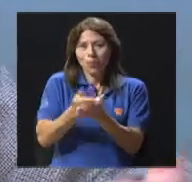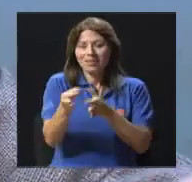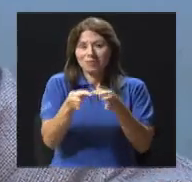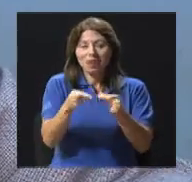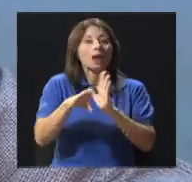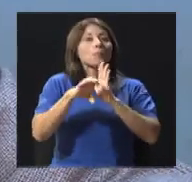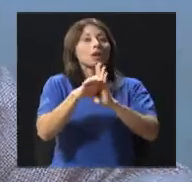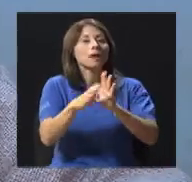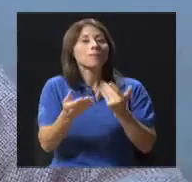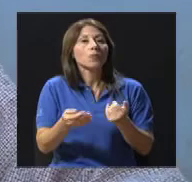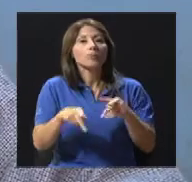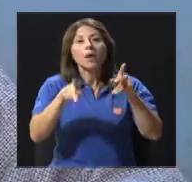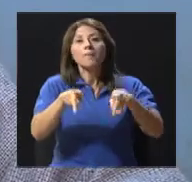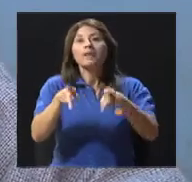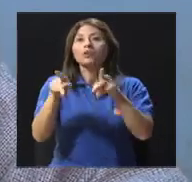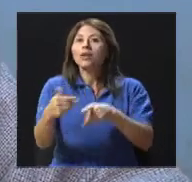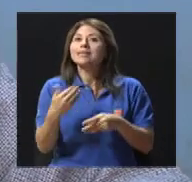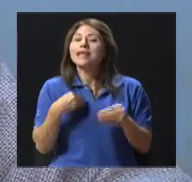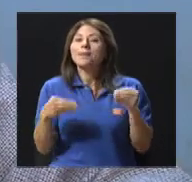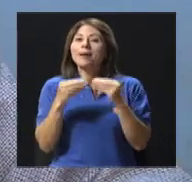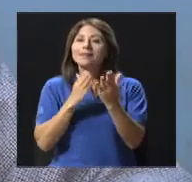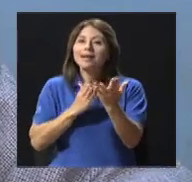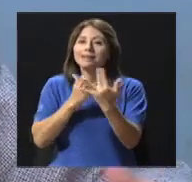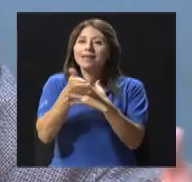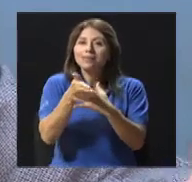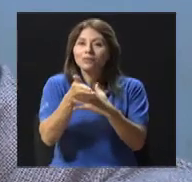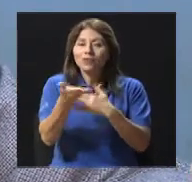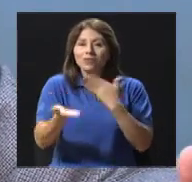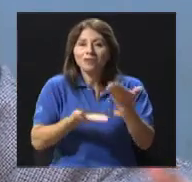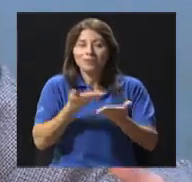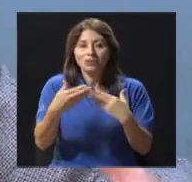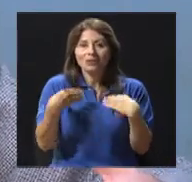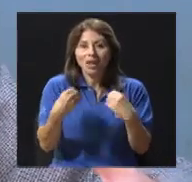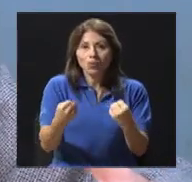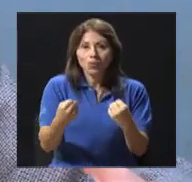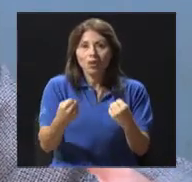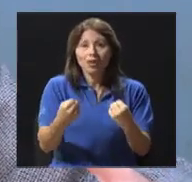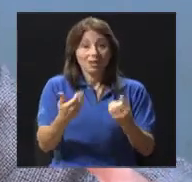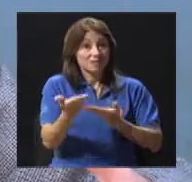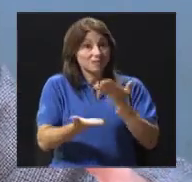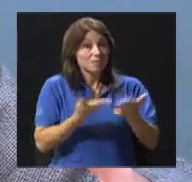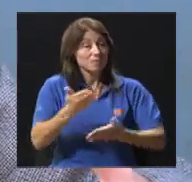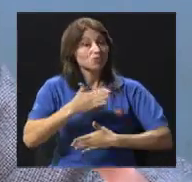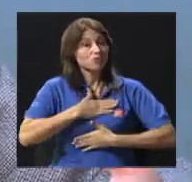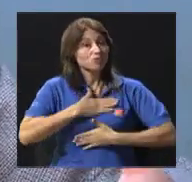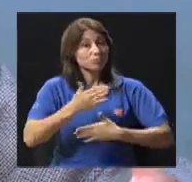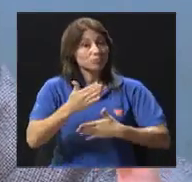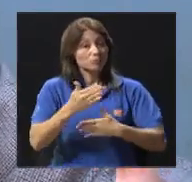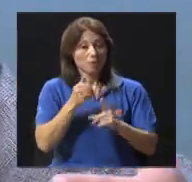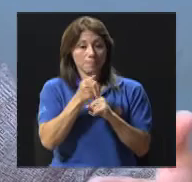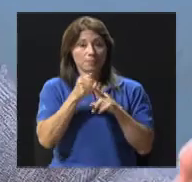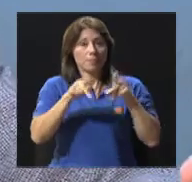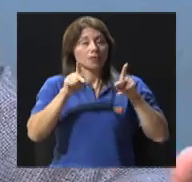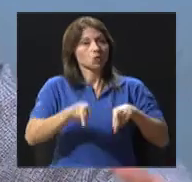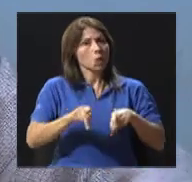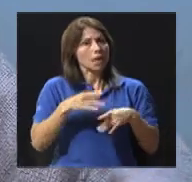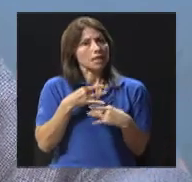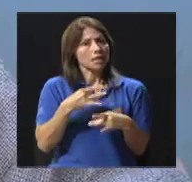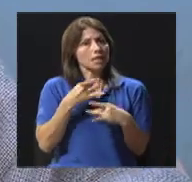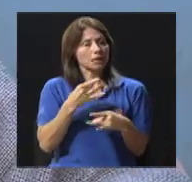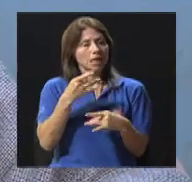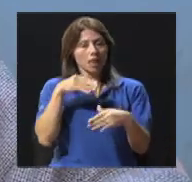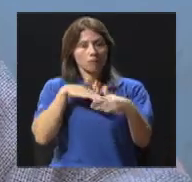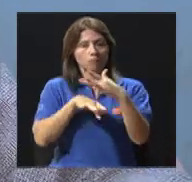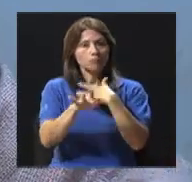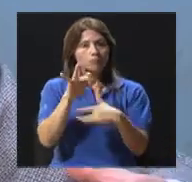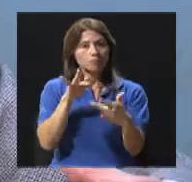el acceso a los servicios de salud, la disponibilidad de los servicios, el interés por parte de la persona de acceder a los servicios de